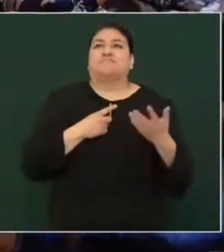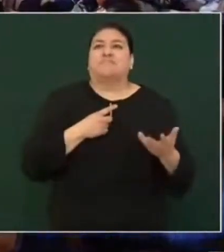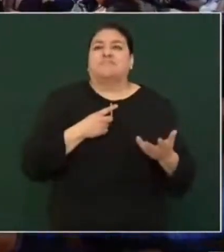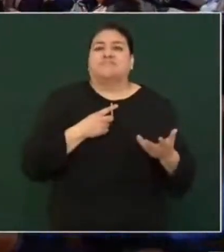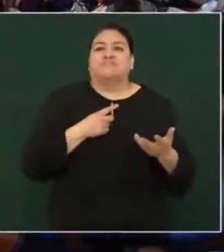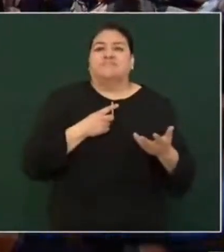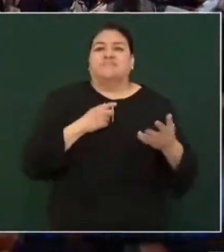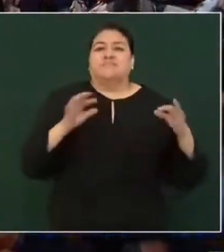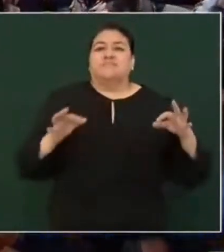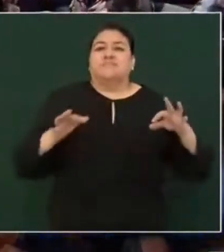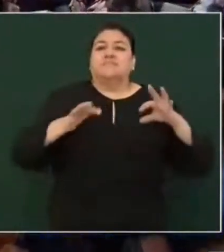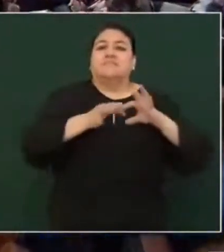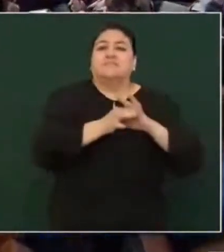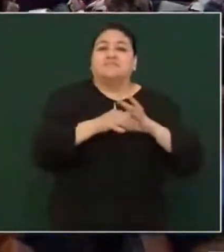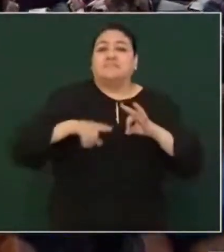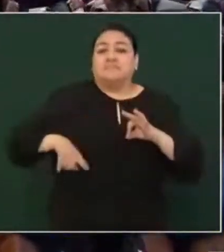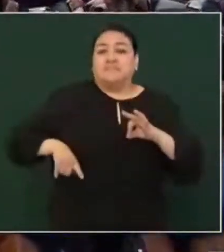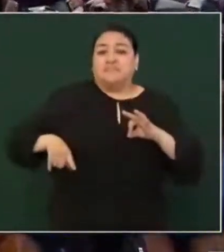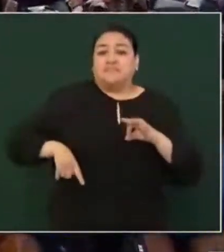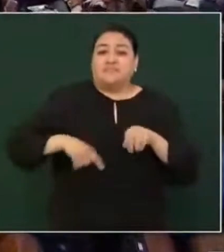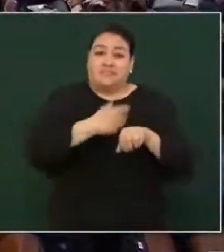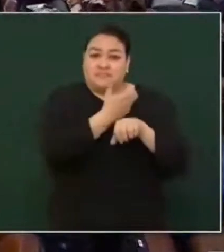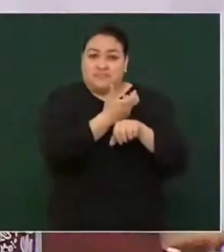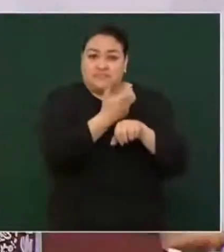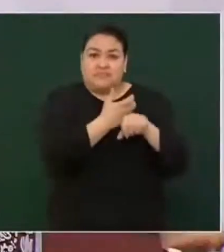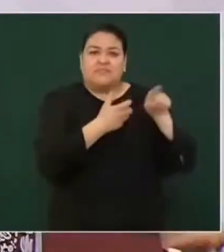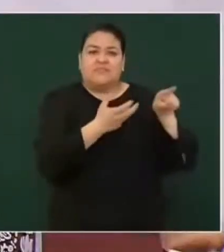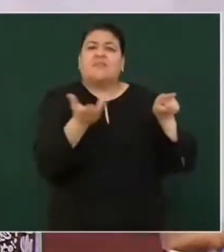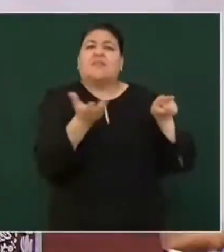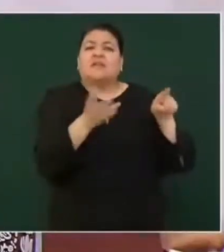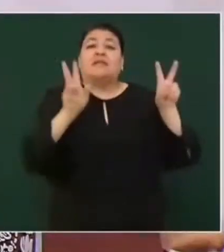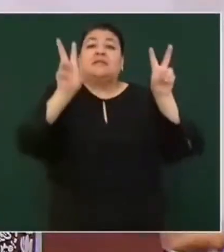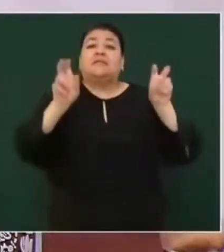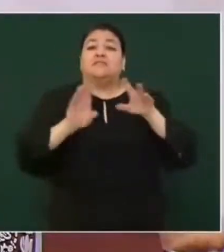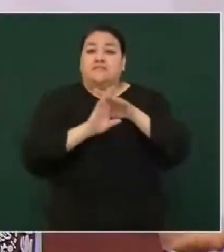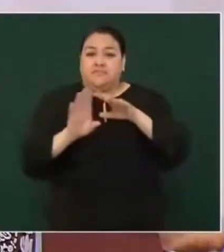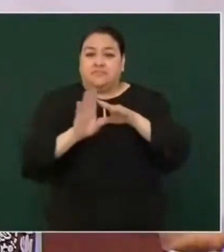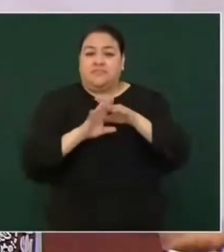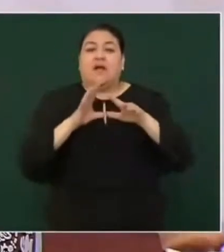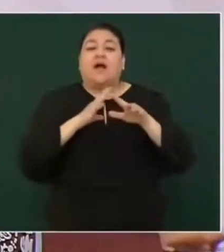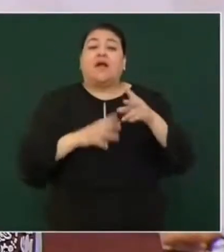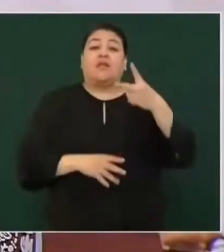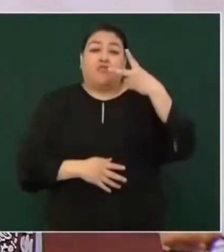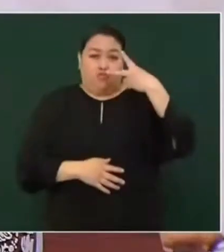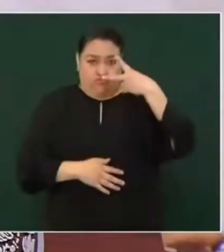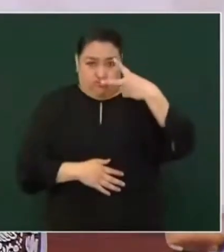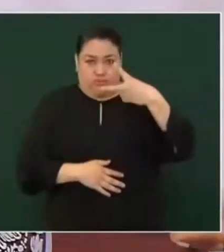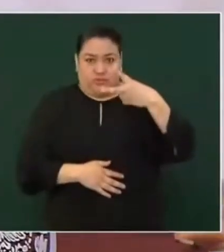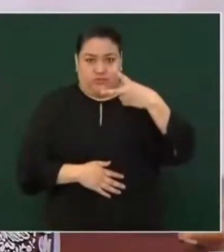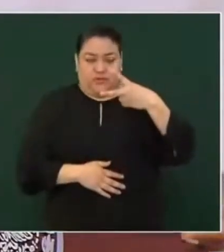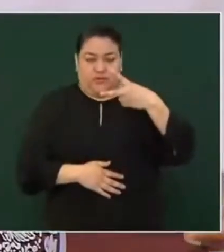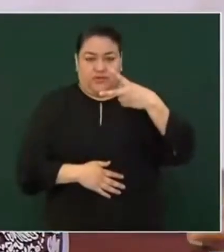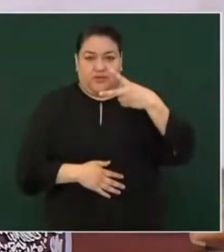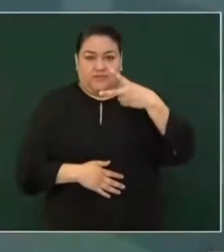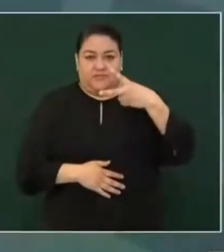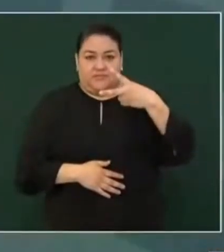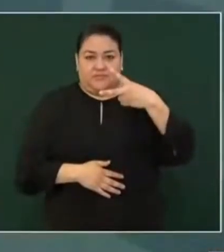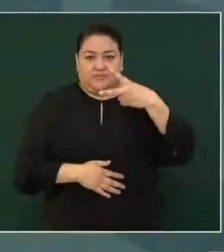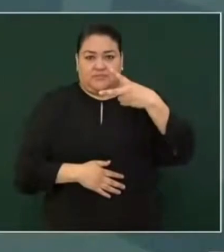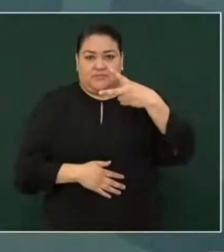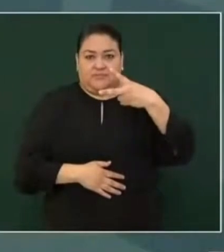en coordinación con el gobierno de Estados Unidos en el tema migratorio? Son dos cosas, fundamentalmente.